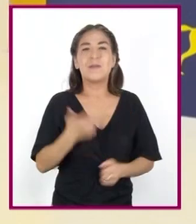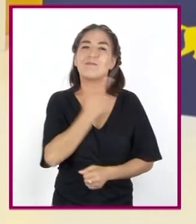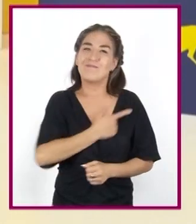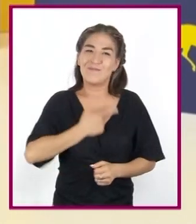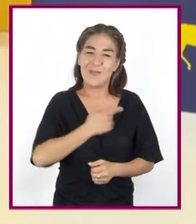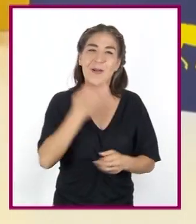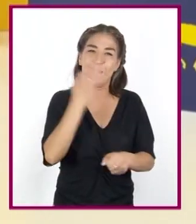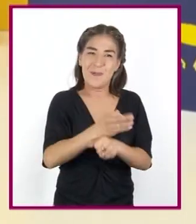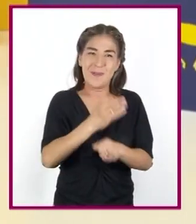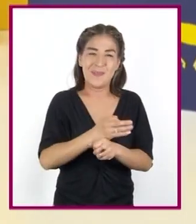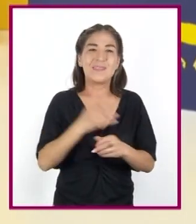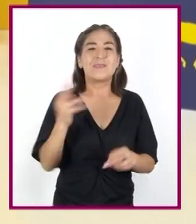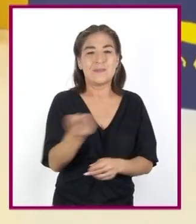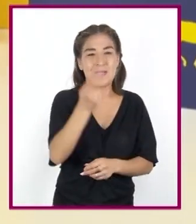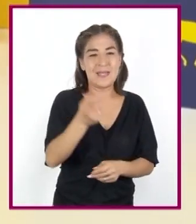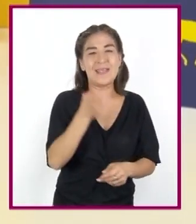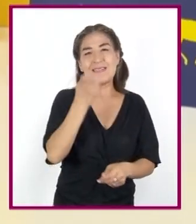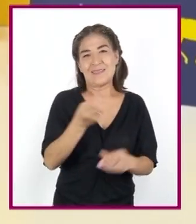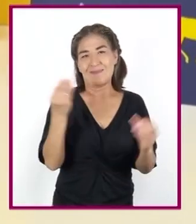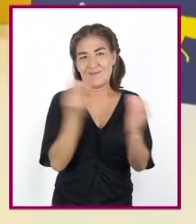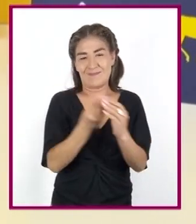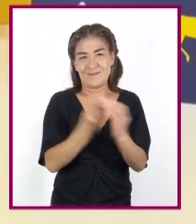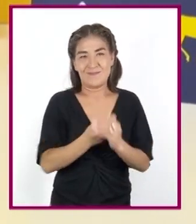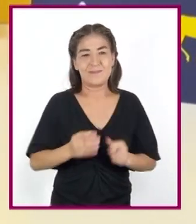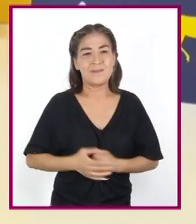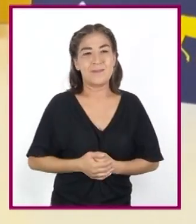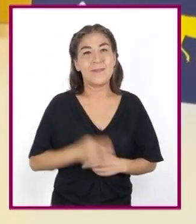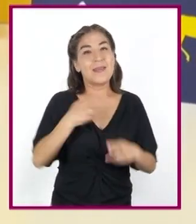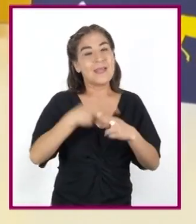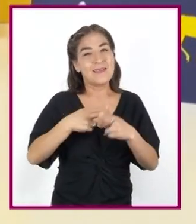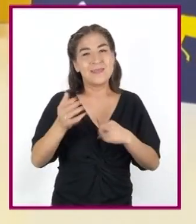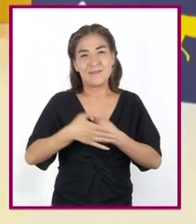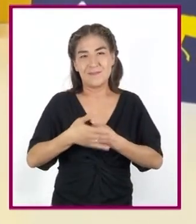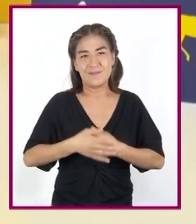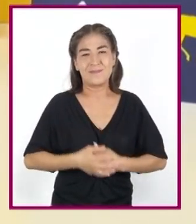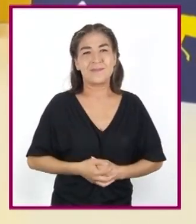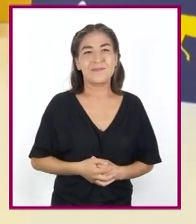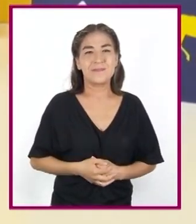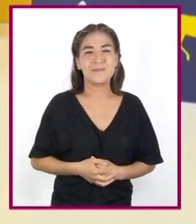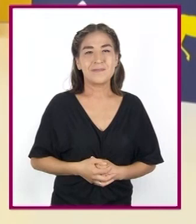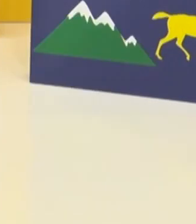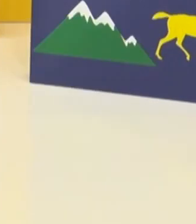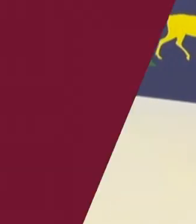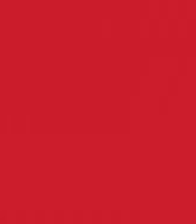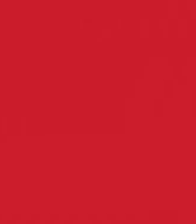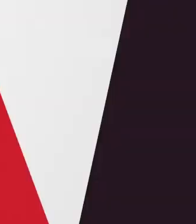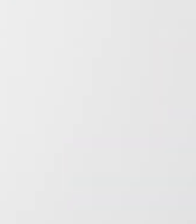gusto estar con ustedes durante esta sesión. Hasta la próxima.